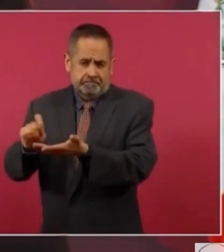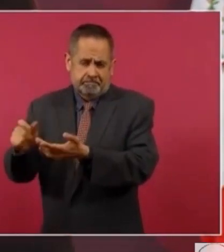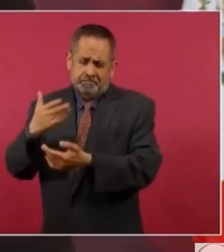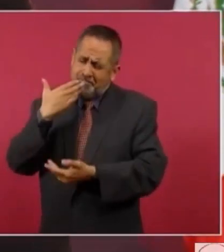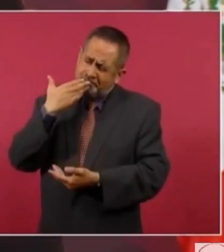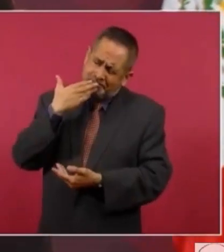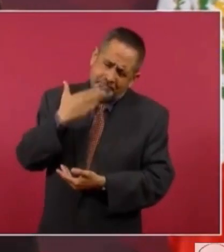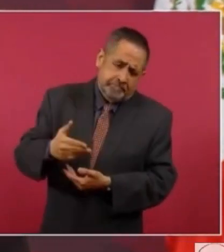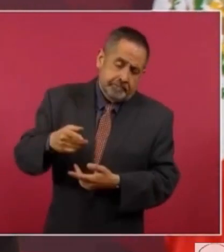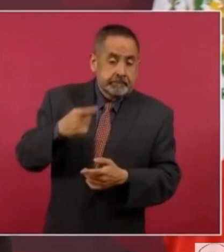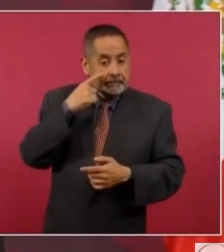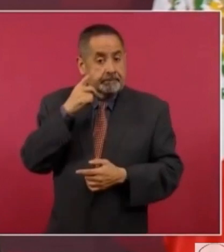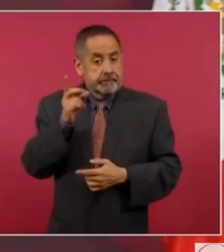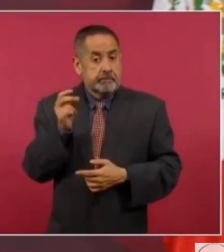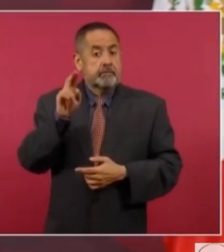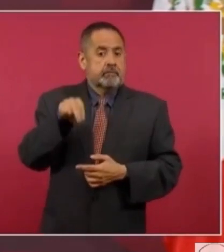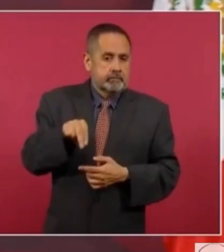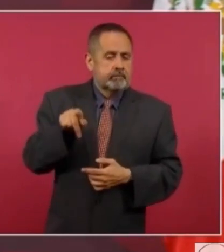fue, fíjense,